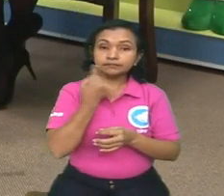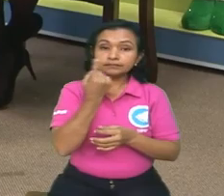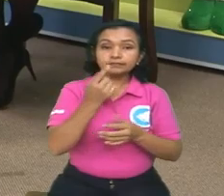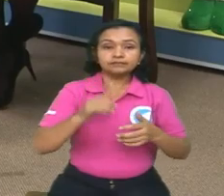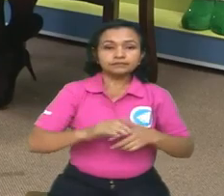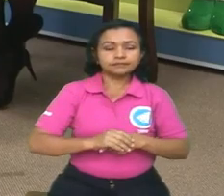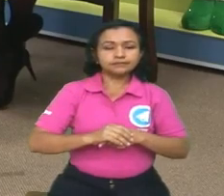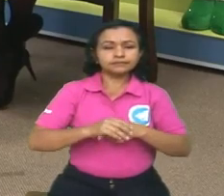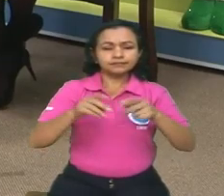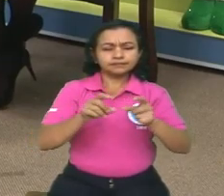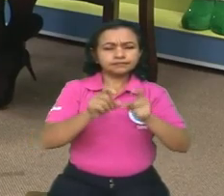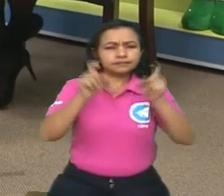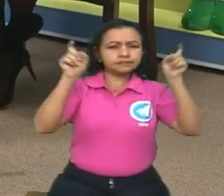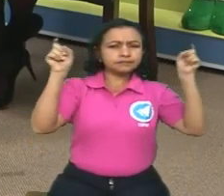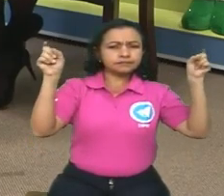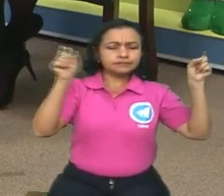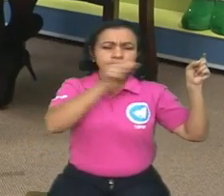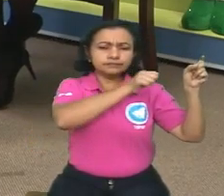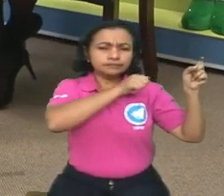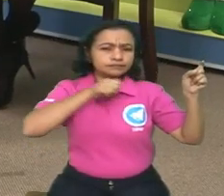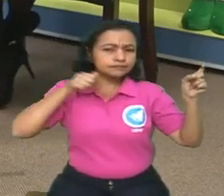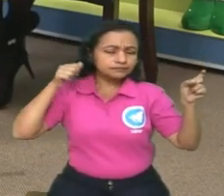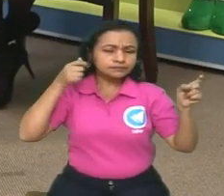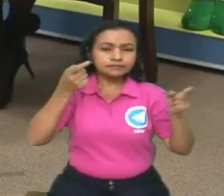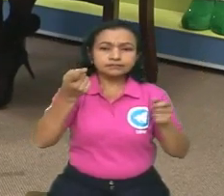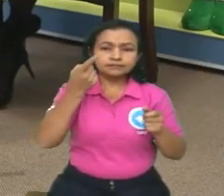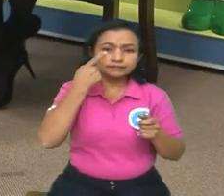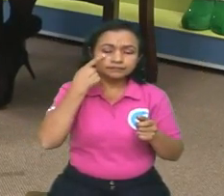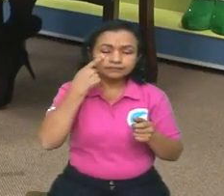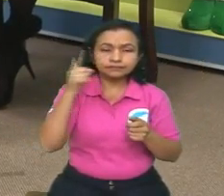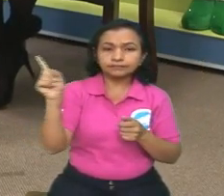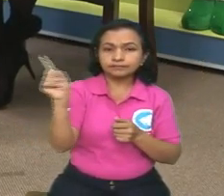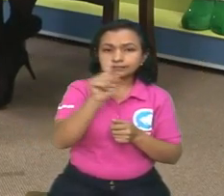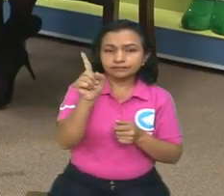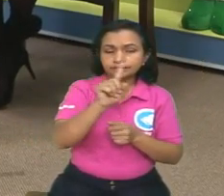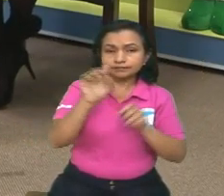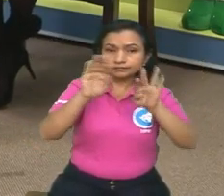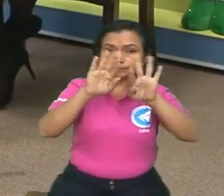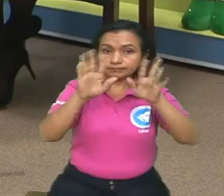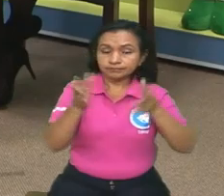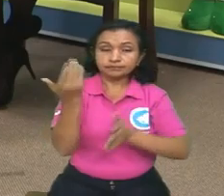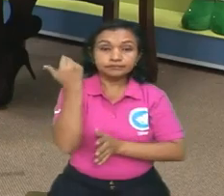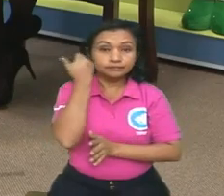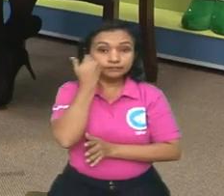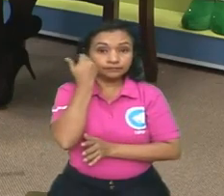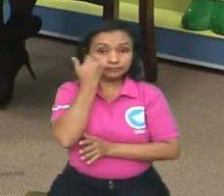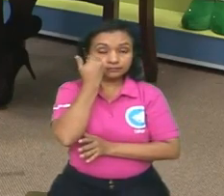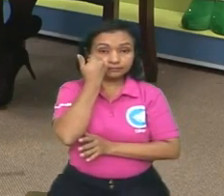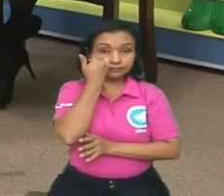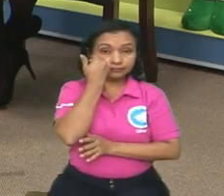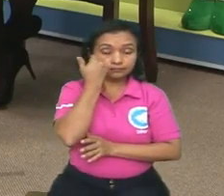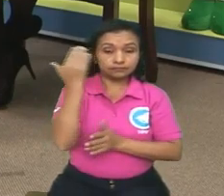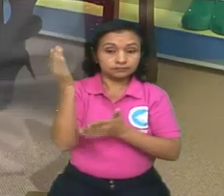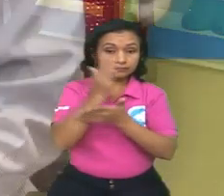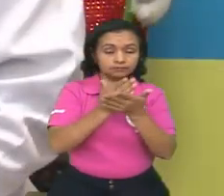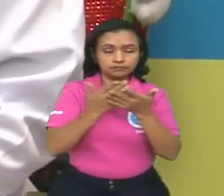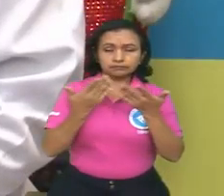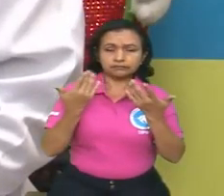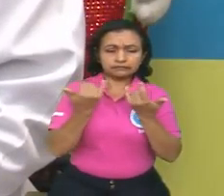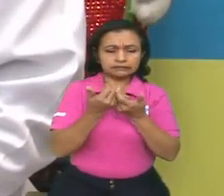Papa Nicolau, como es una prueba de tamizaje, no necesariamente la paciente tiene que estar enferma o tener algún síntoma ni ninguna